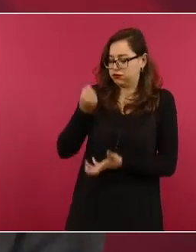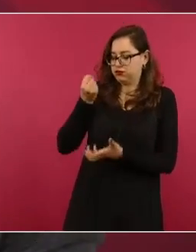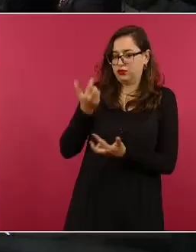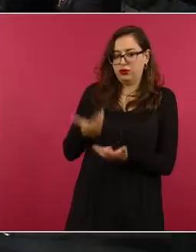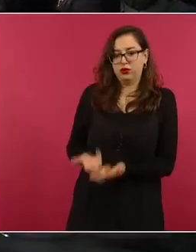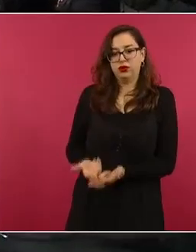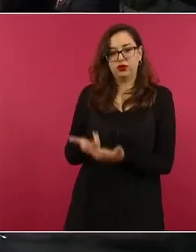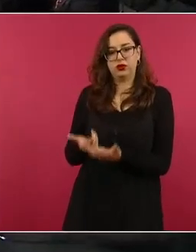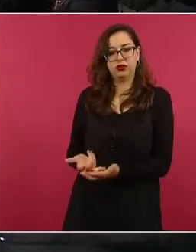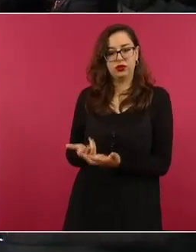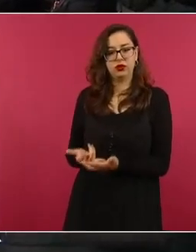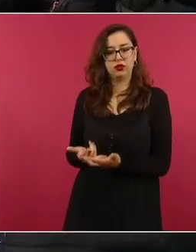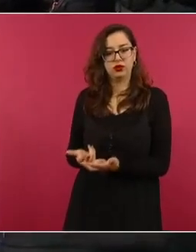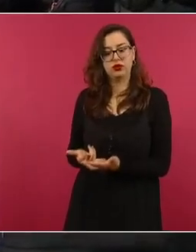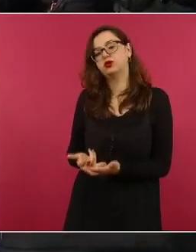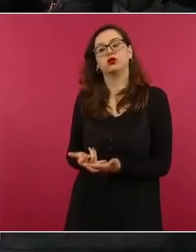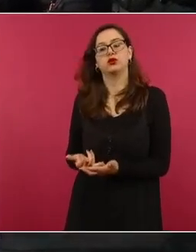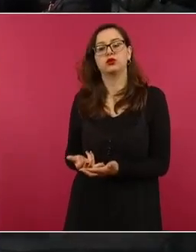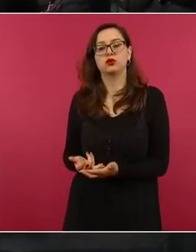Estamos